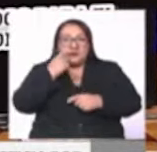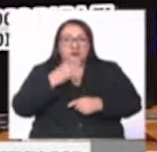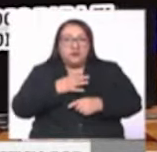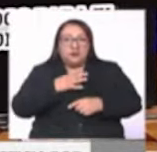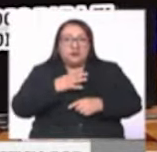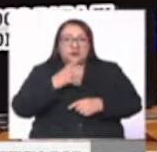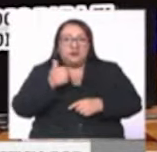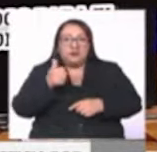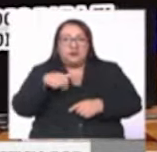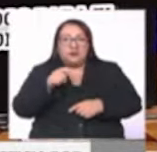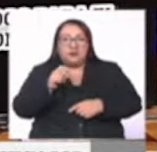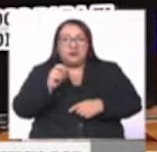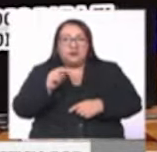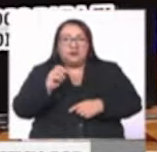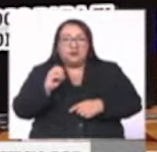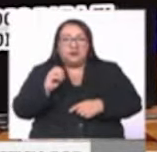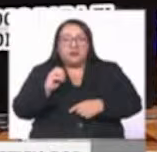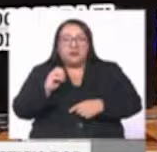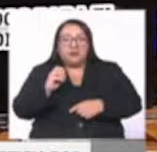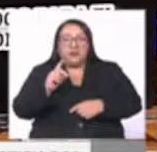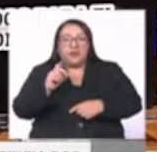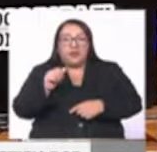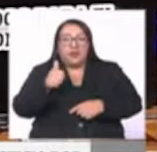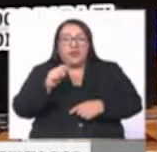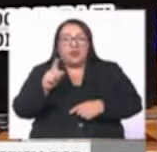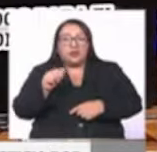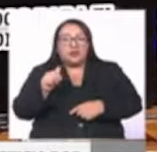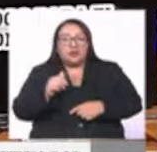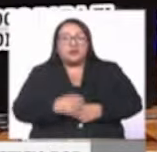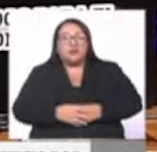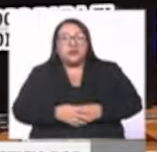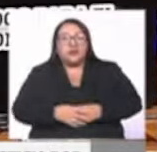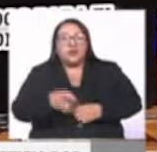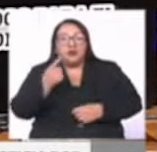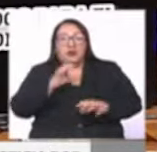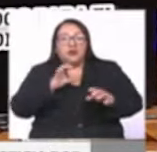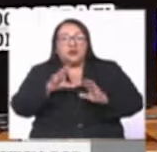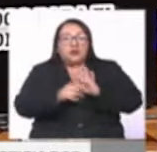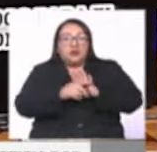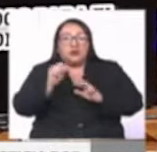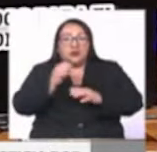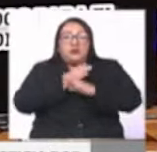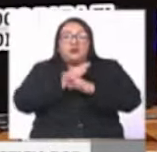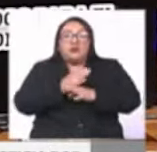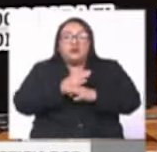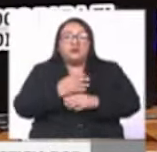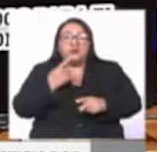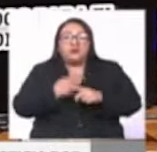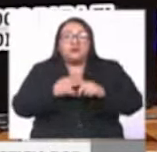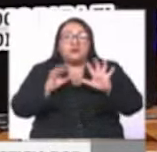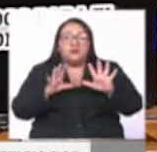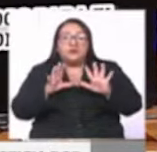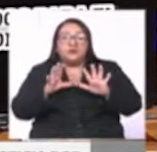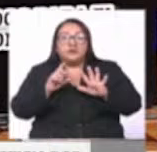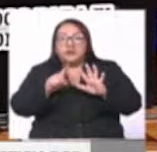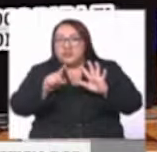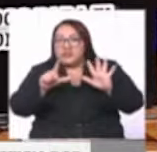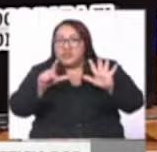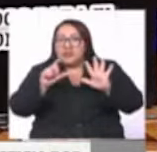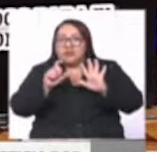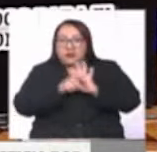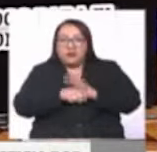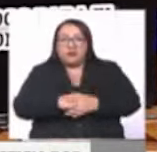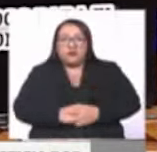señor Hum de la barrantes para ejercer su derecho de defensa hasta por 17